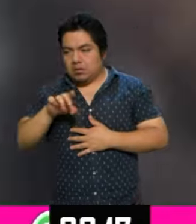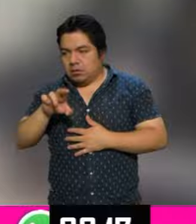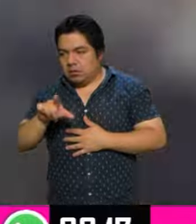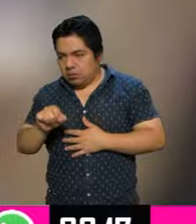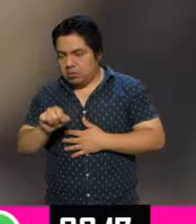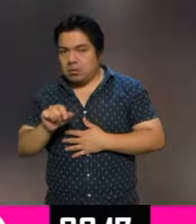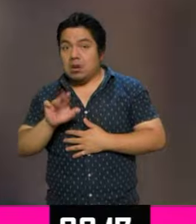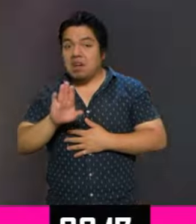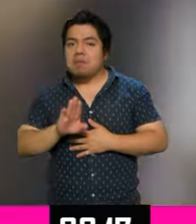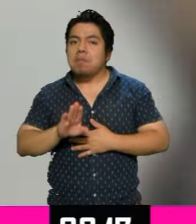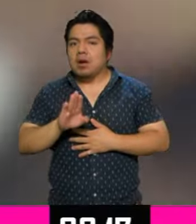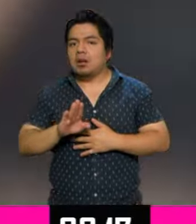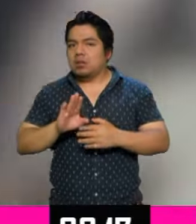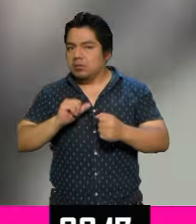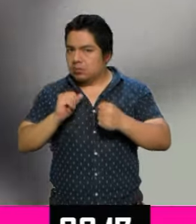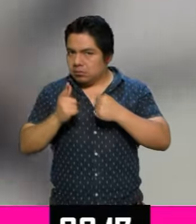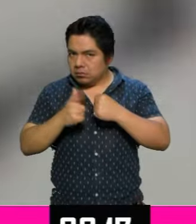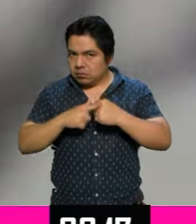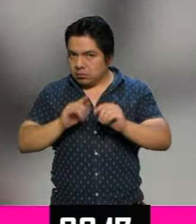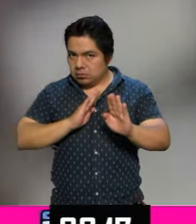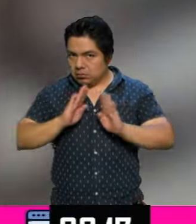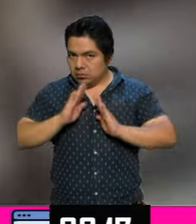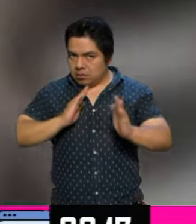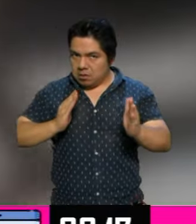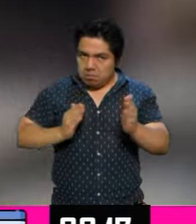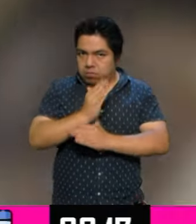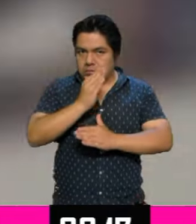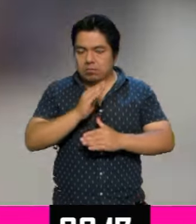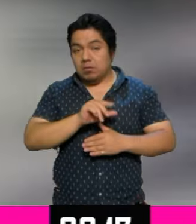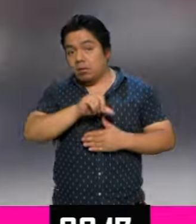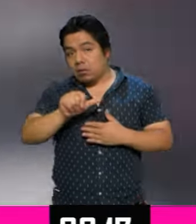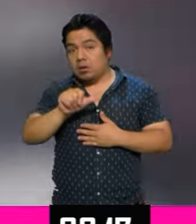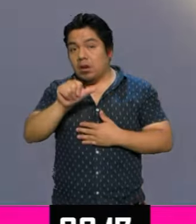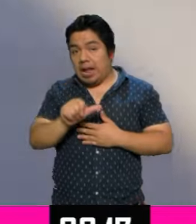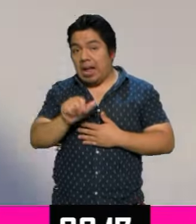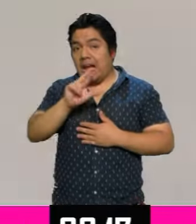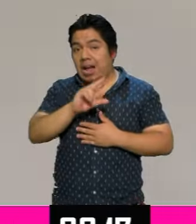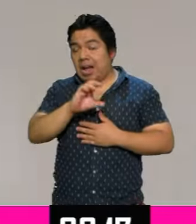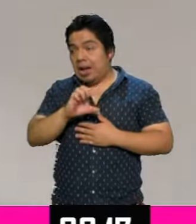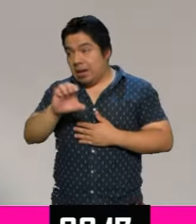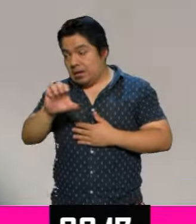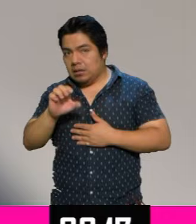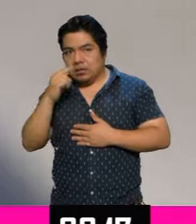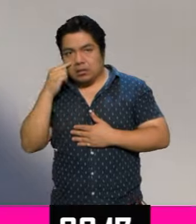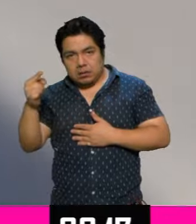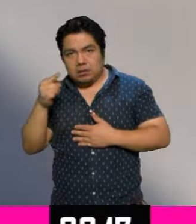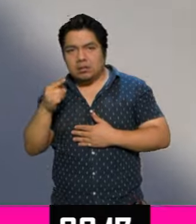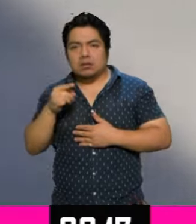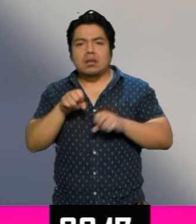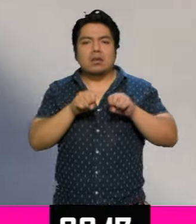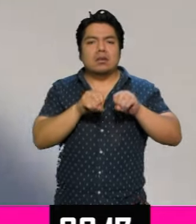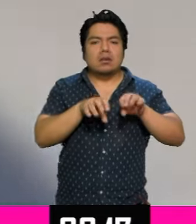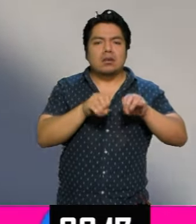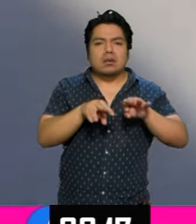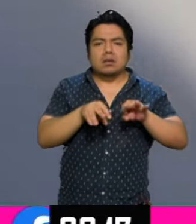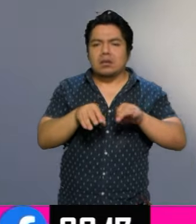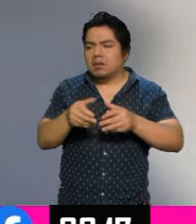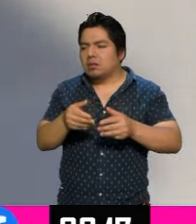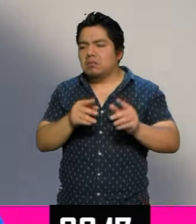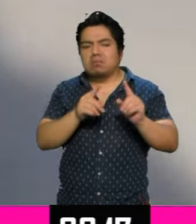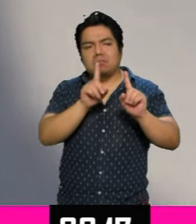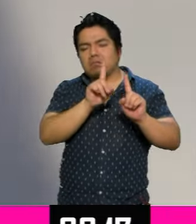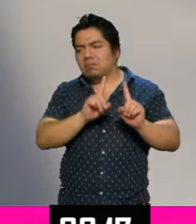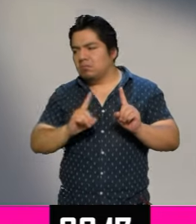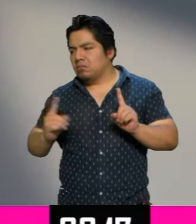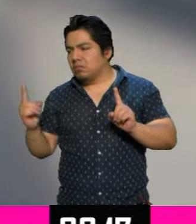golpe gestándose. Luego Arce bajó desde su oficina hasta la calle y se encaró